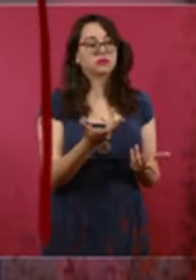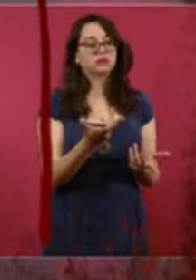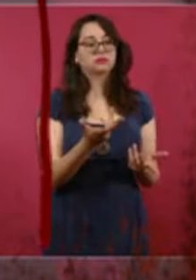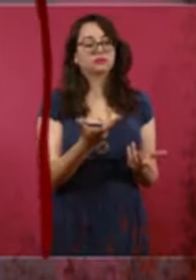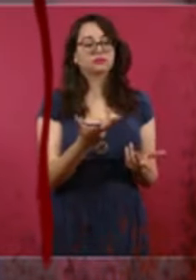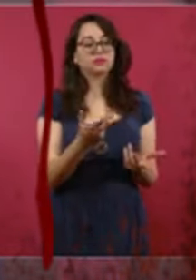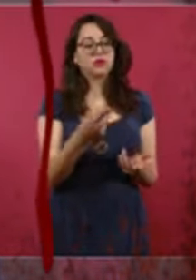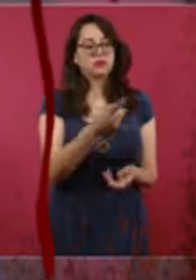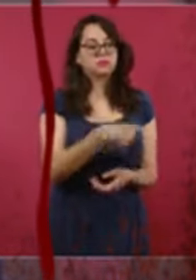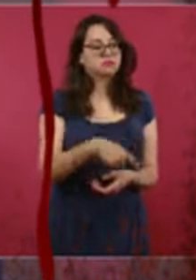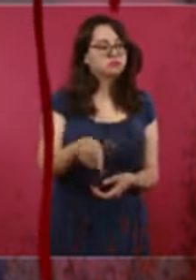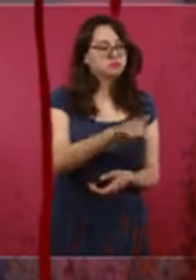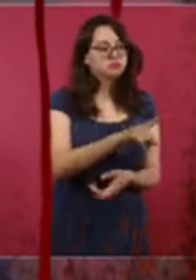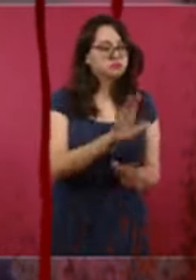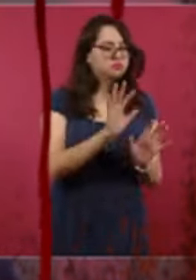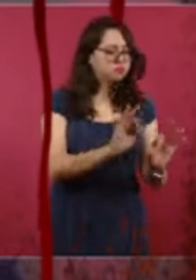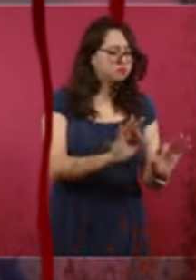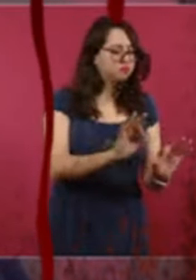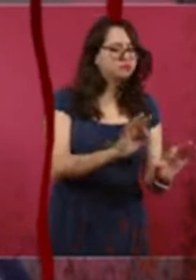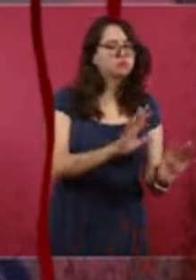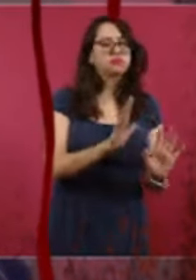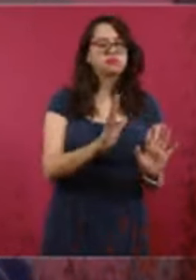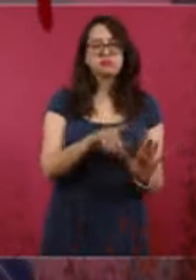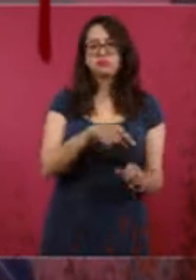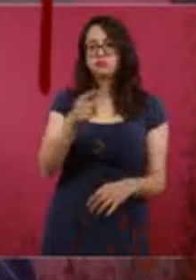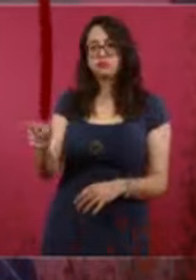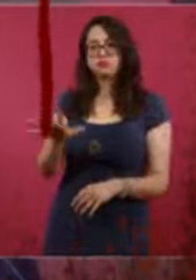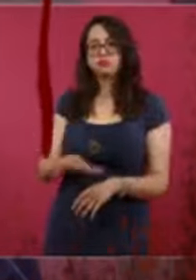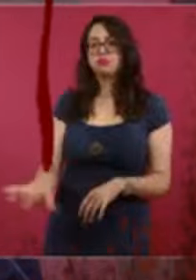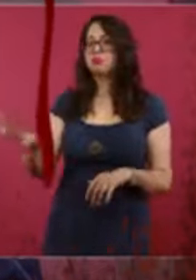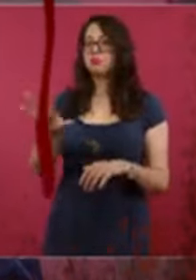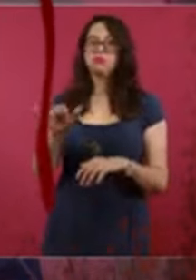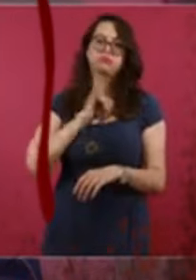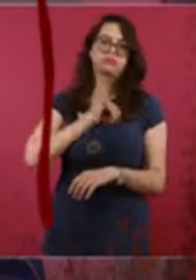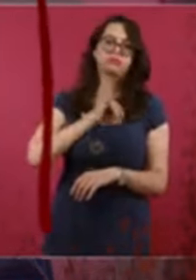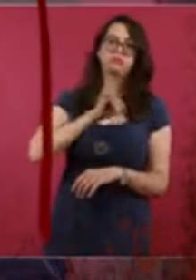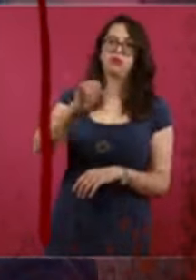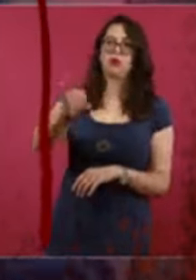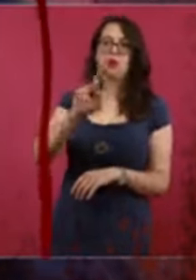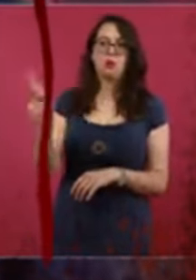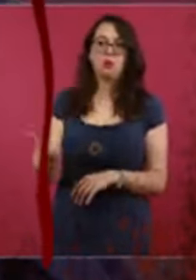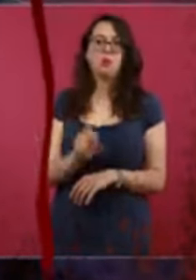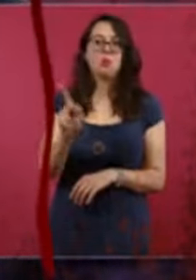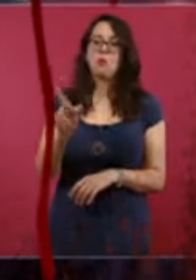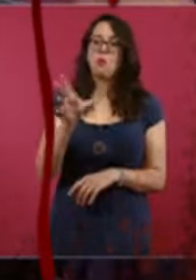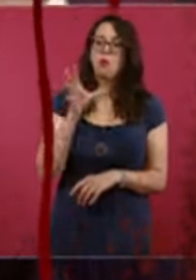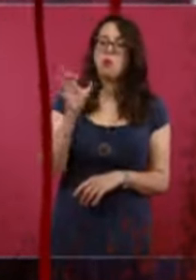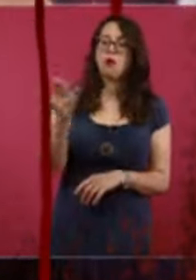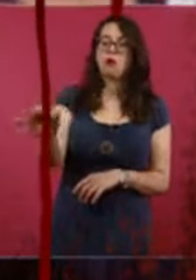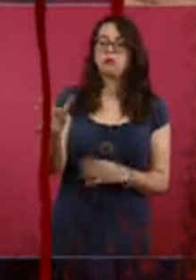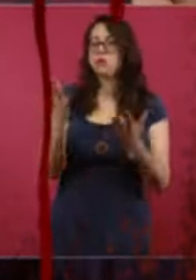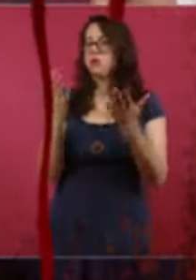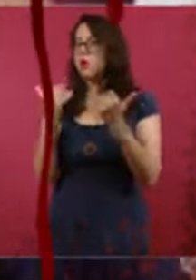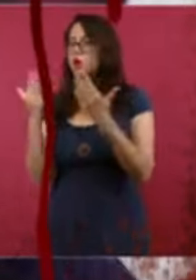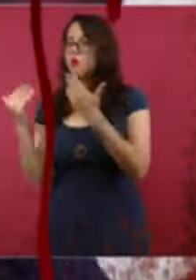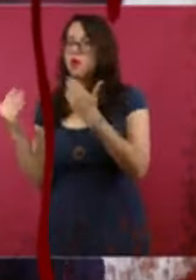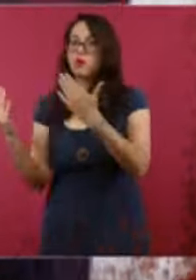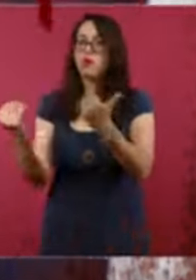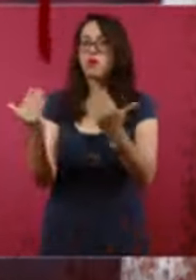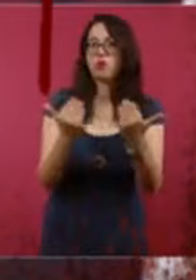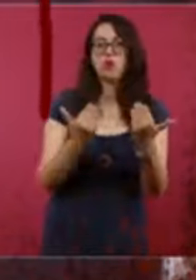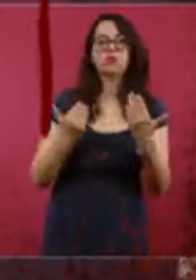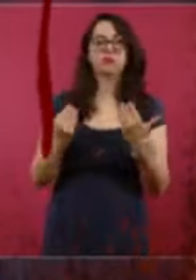esto se quedó en pura abridera de hocico a lo güey, porque así le fascina al anhélido de la presidencia, en puro señalamiento y